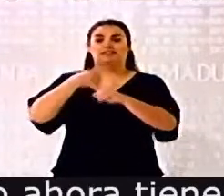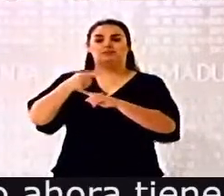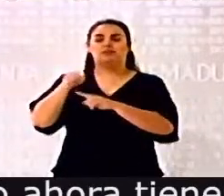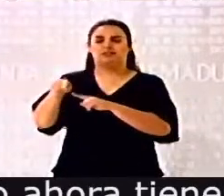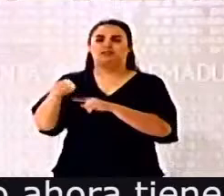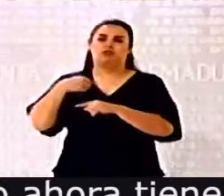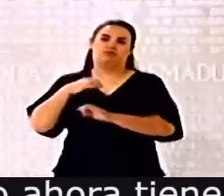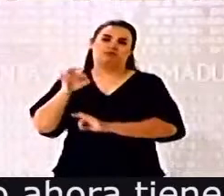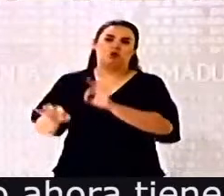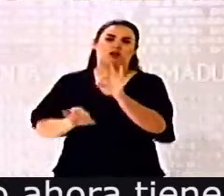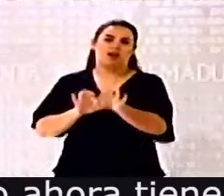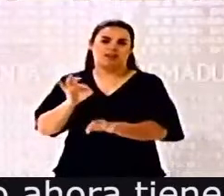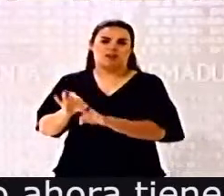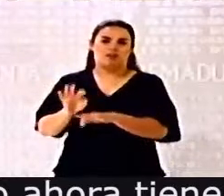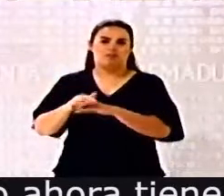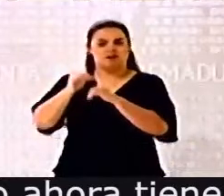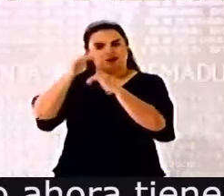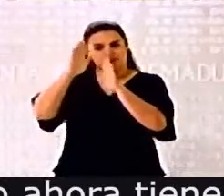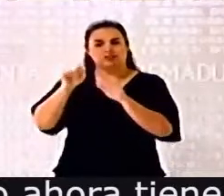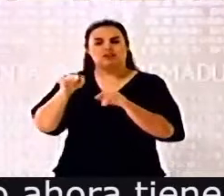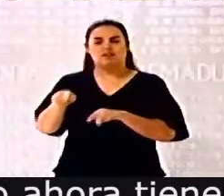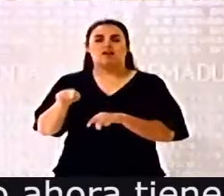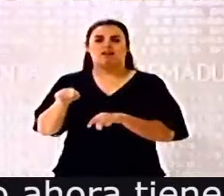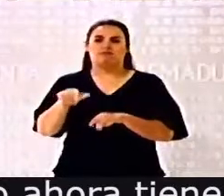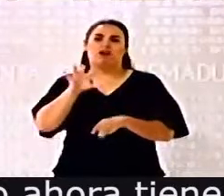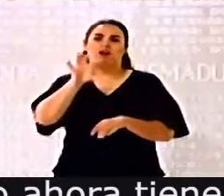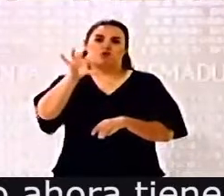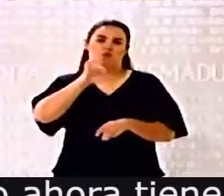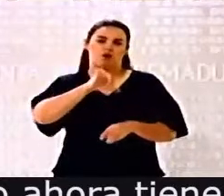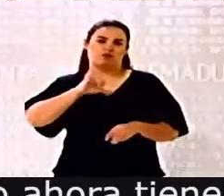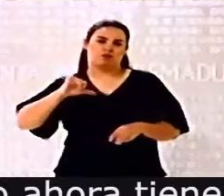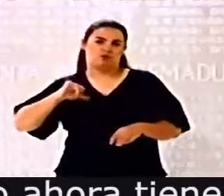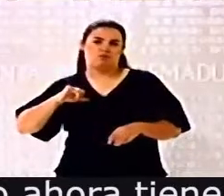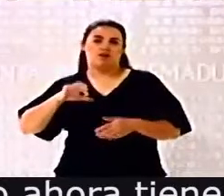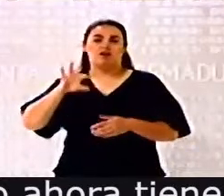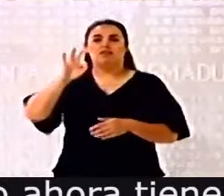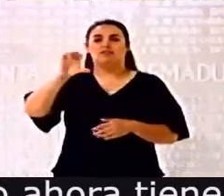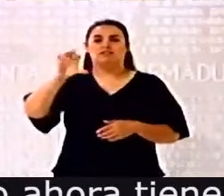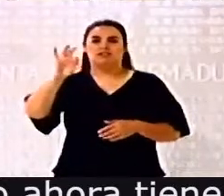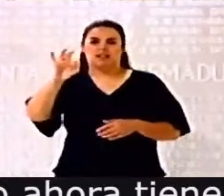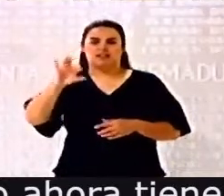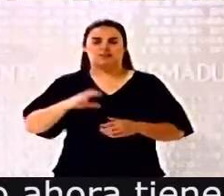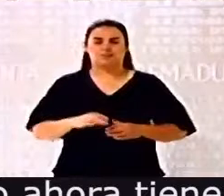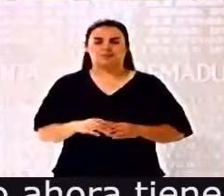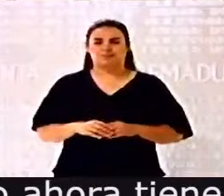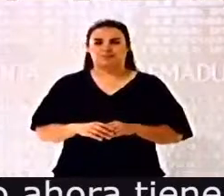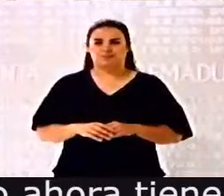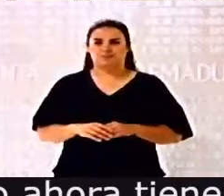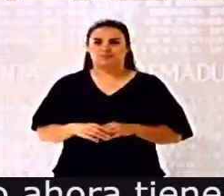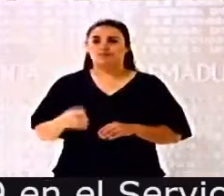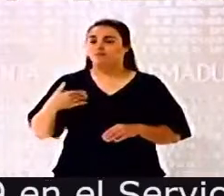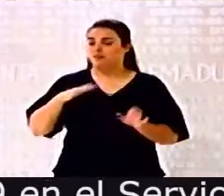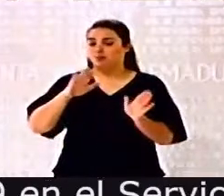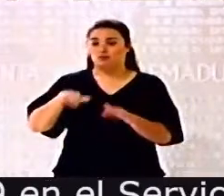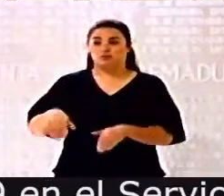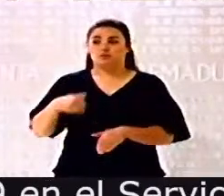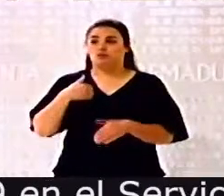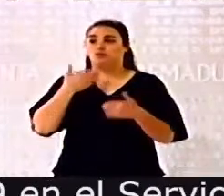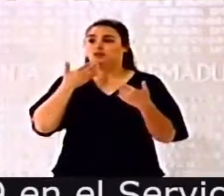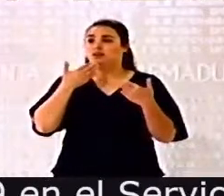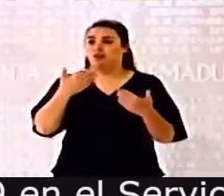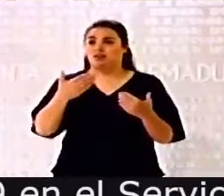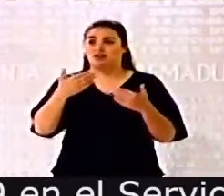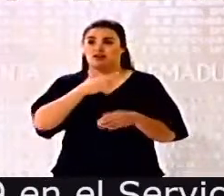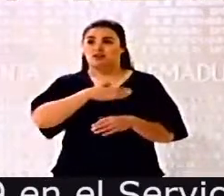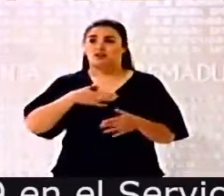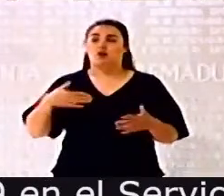tenemos organizadas en nuestra comunidad autónoma en el Servicio Extremeño de Salud. Y, por último, quiero agradecer a